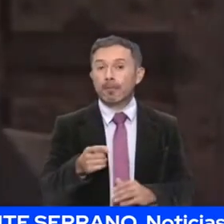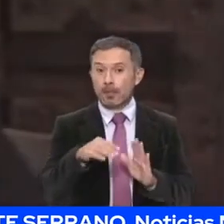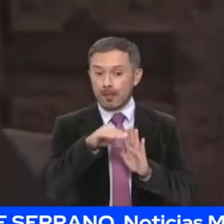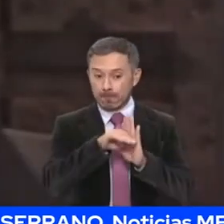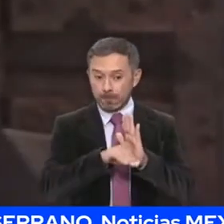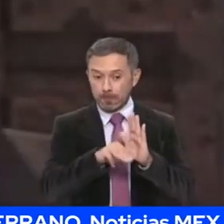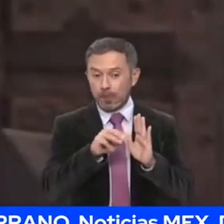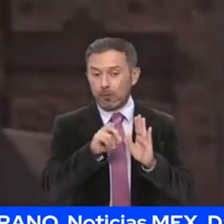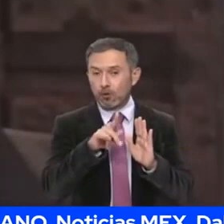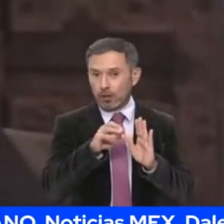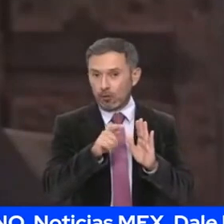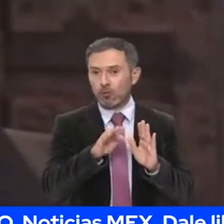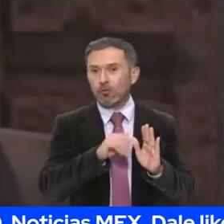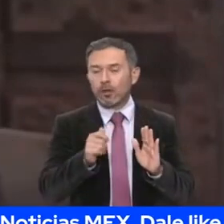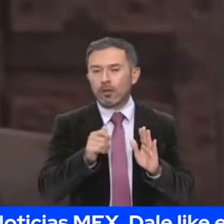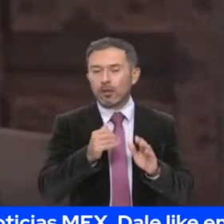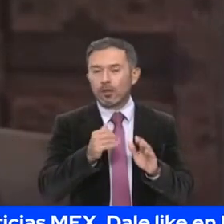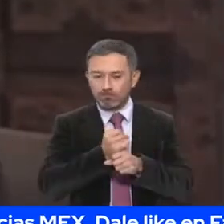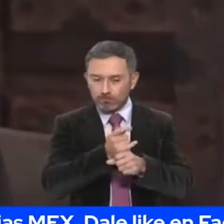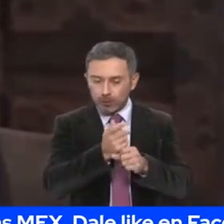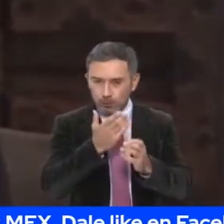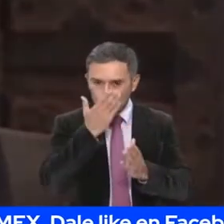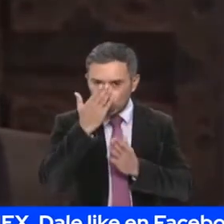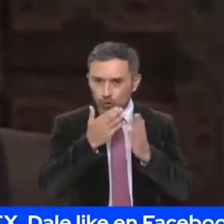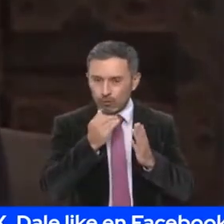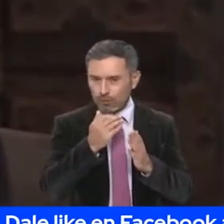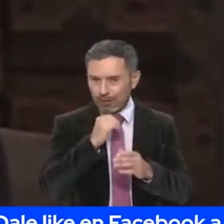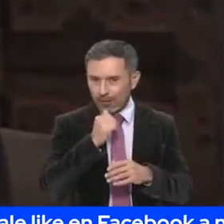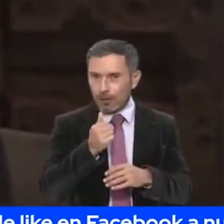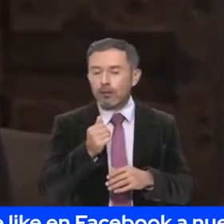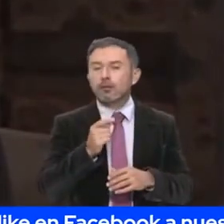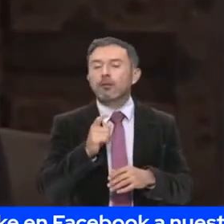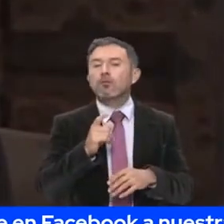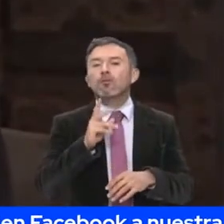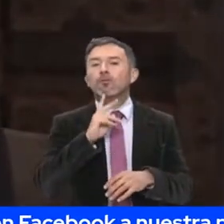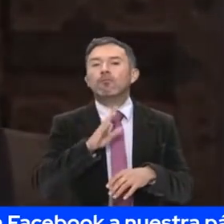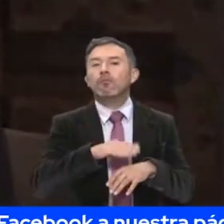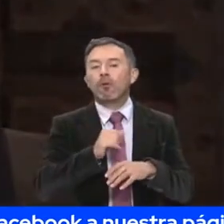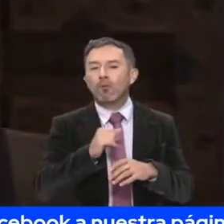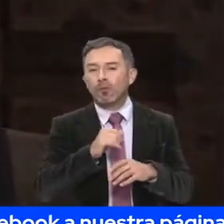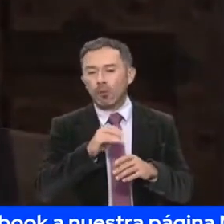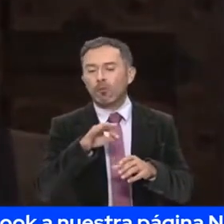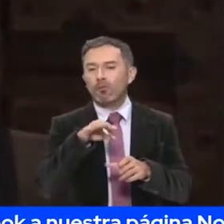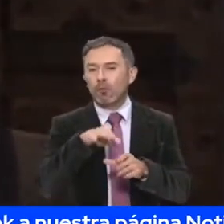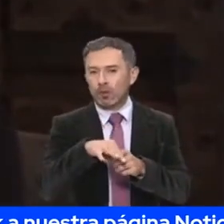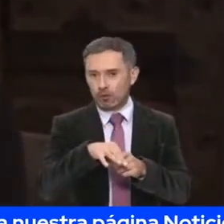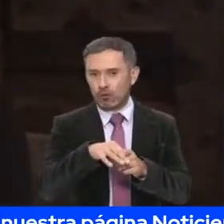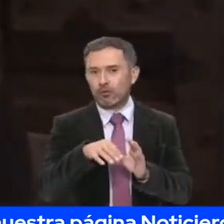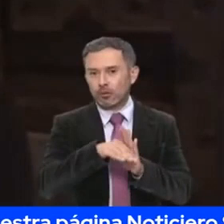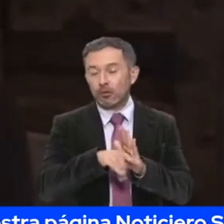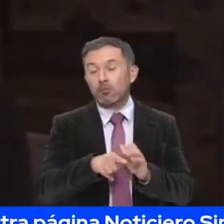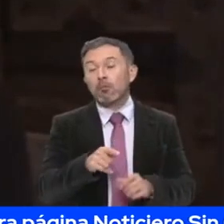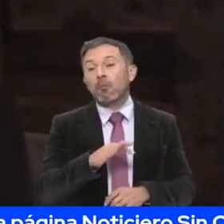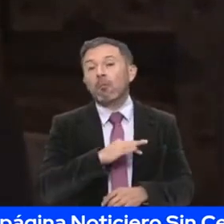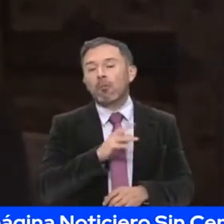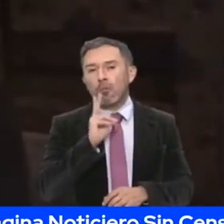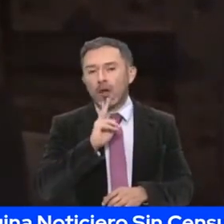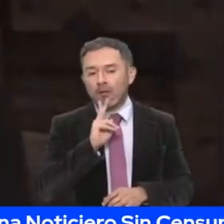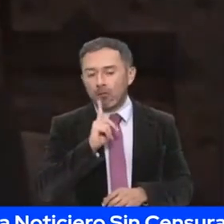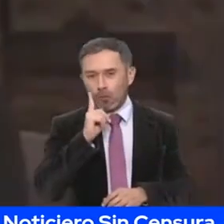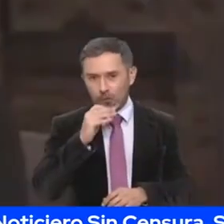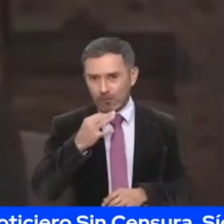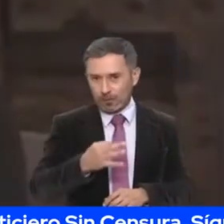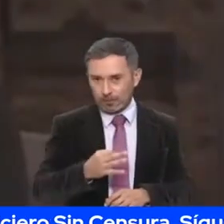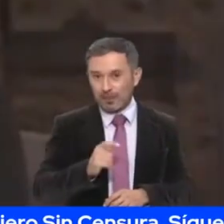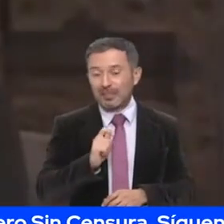a profundidad o establezca un estudio de viabilidad, se establece sin mayores elementos un mecanismo de votación que, si bien se encuentra aprobado, ello